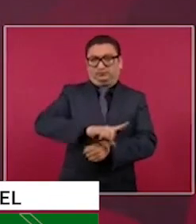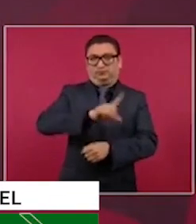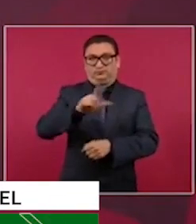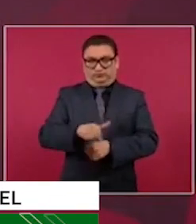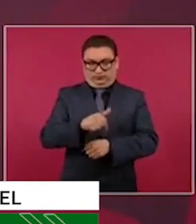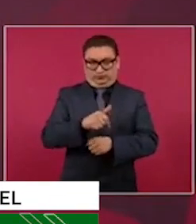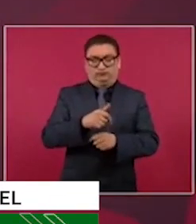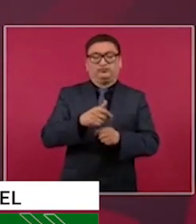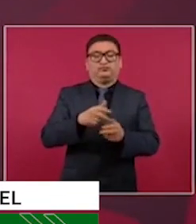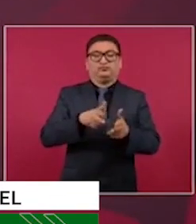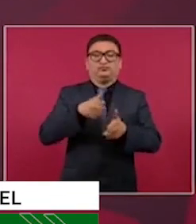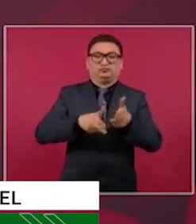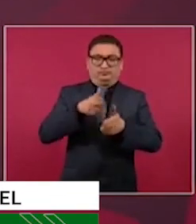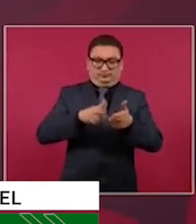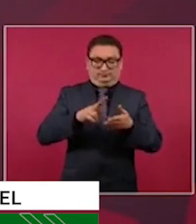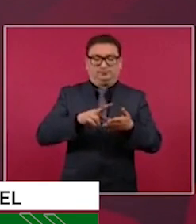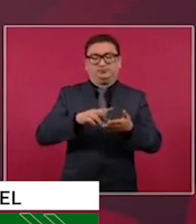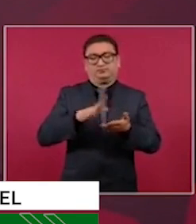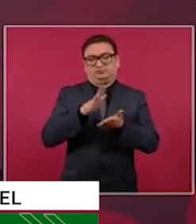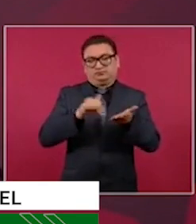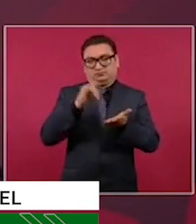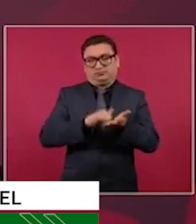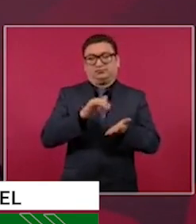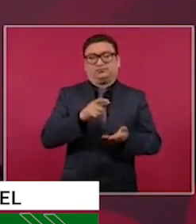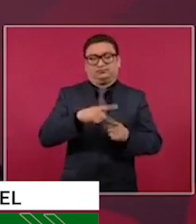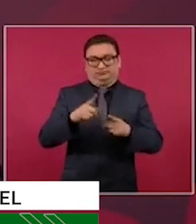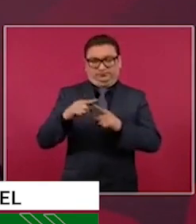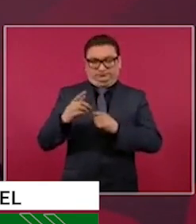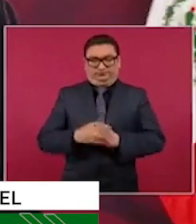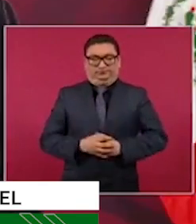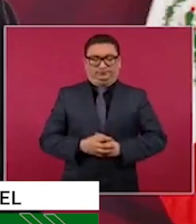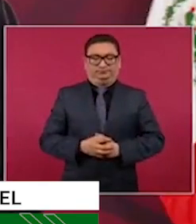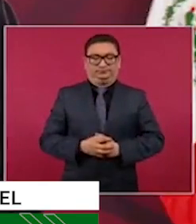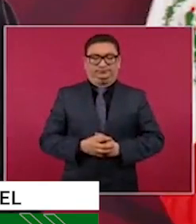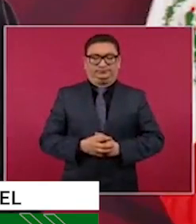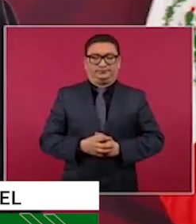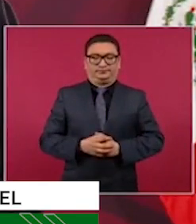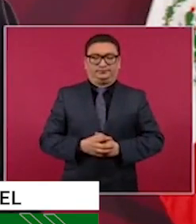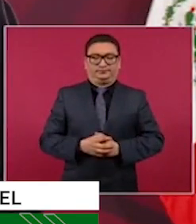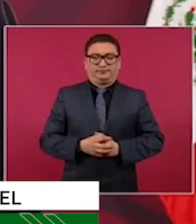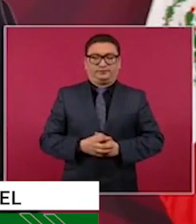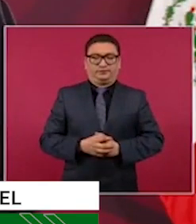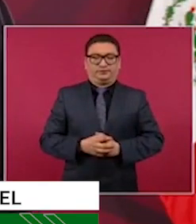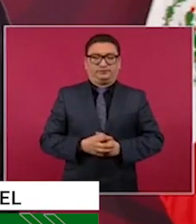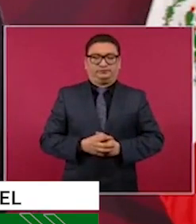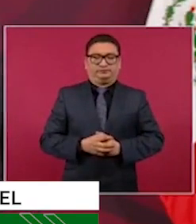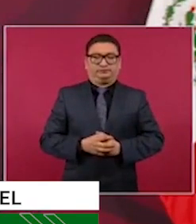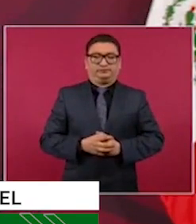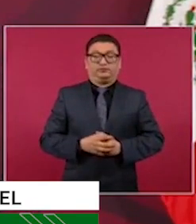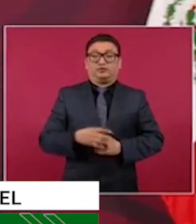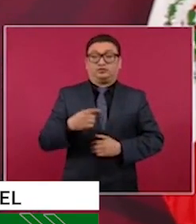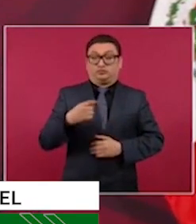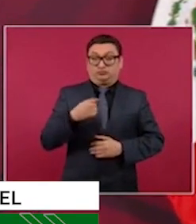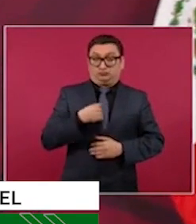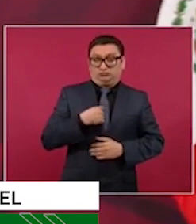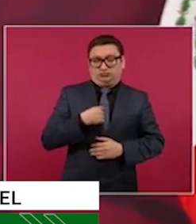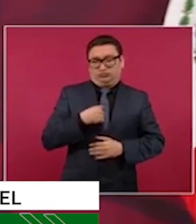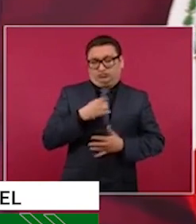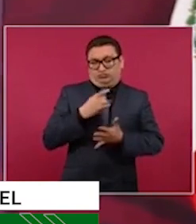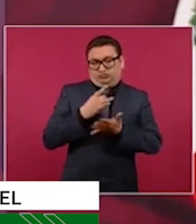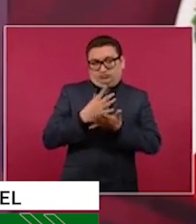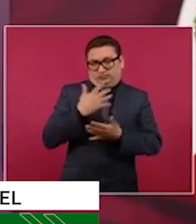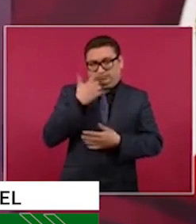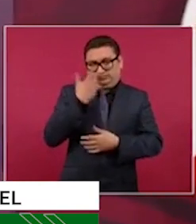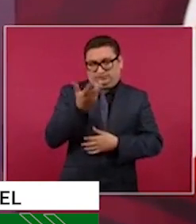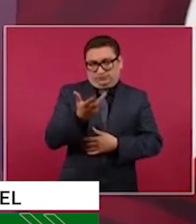del Ejecutivo lamentó la muerte del coronel Héctor Miguel Vargas Carrillo, quien murió durante una emboscada a militares en Michoacán el pasado